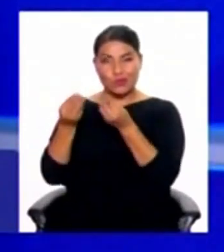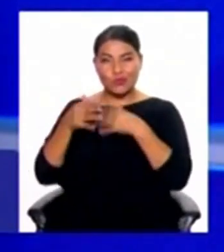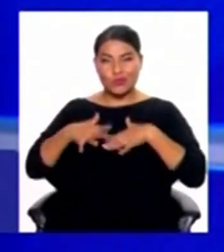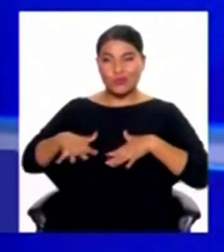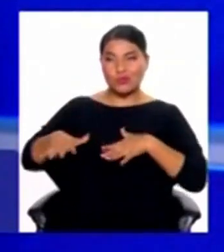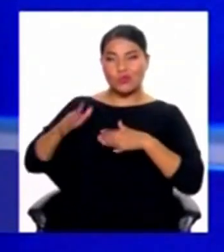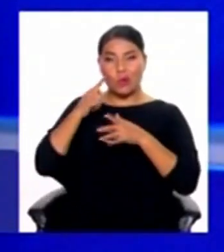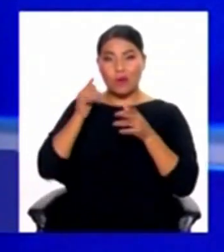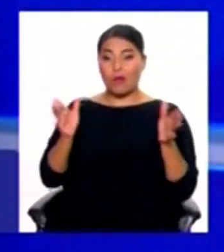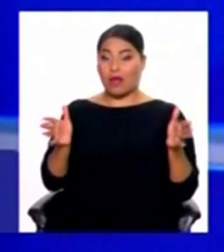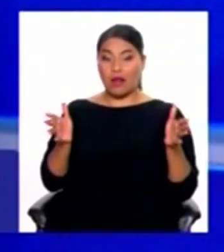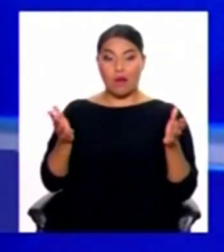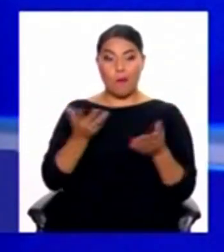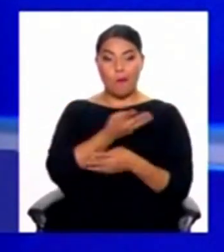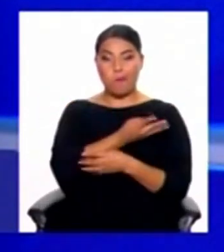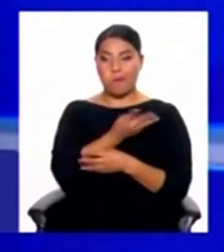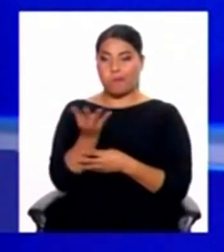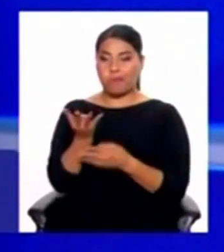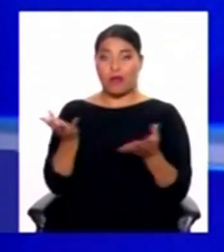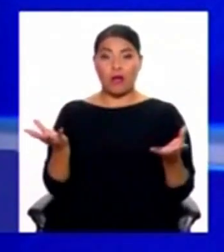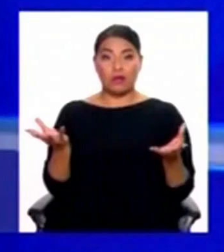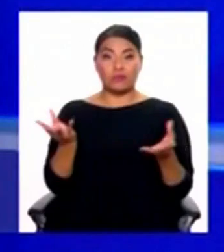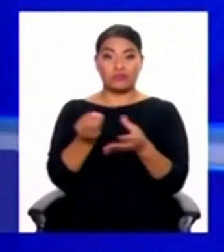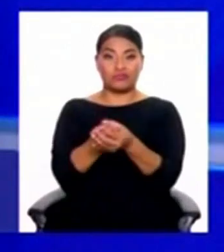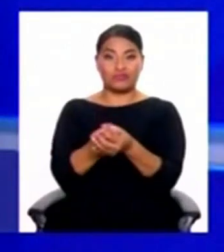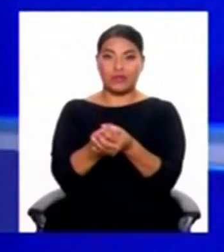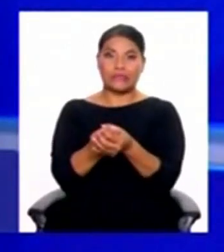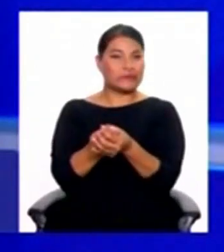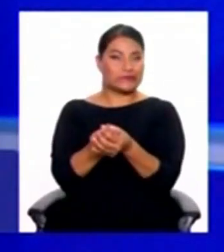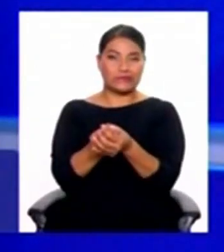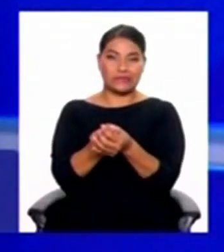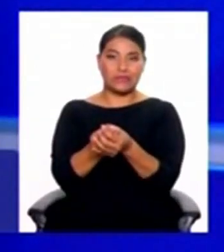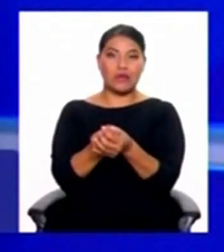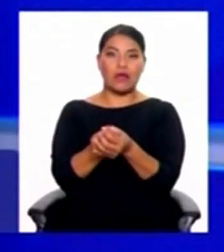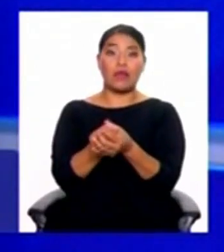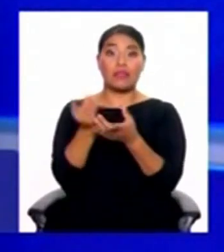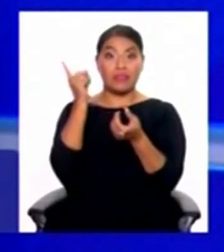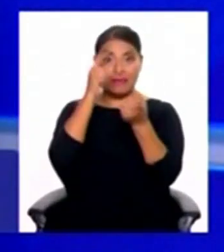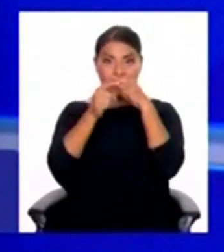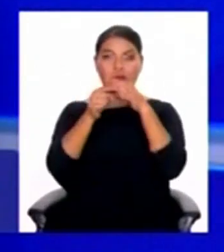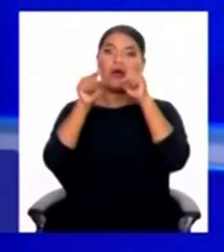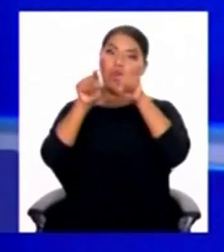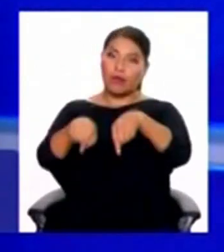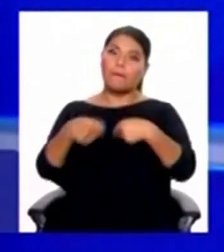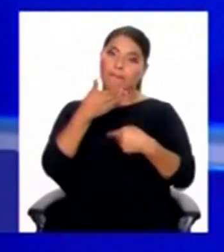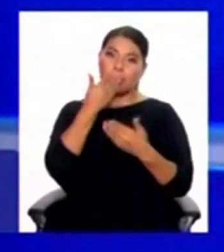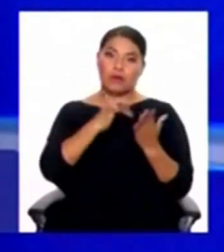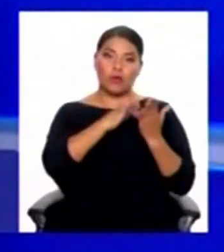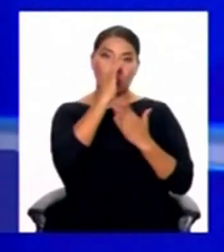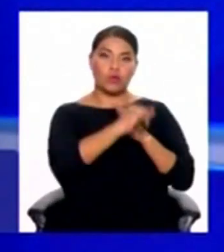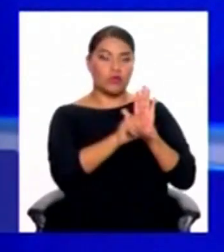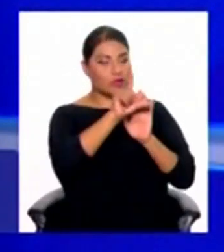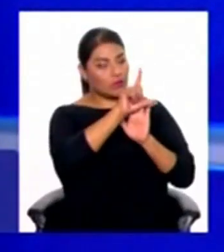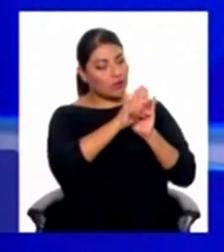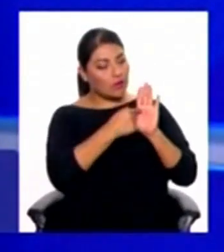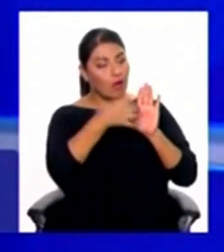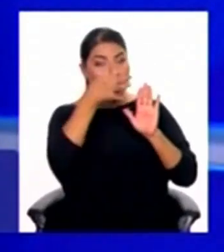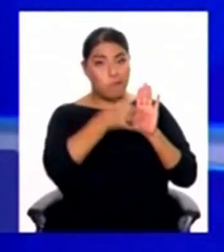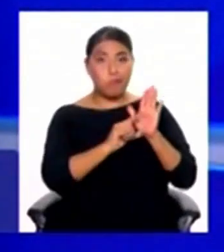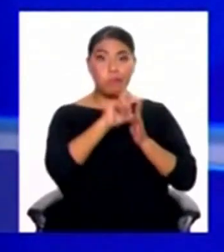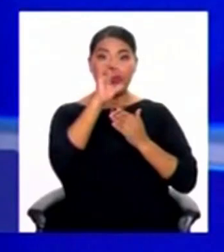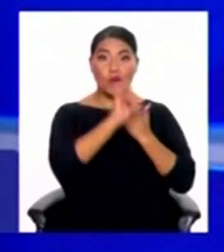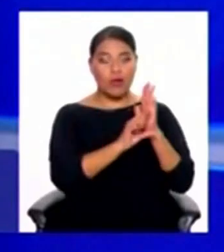todo de manera integral. Con este proyecto de ley, lo que busca la PCM es justamente ordenar,